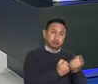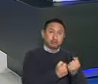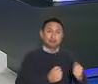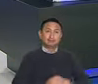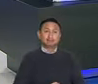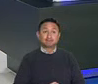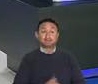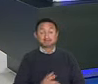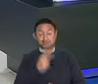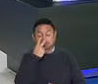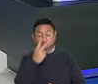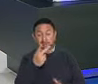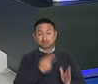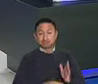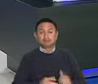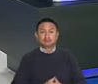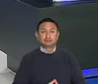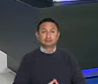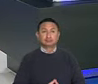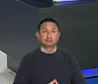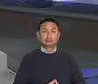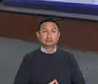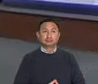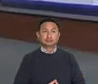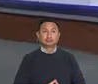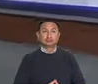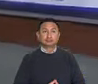Bueno, veamos qué sucedió.